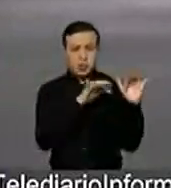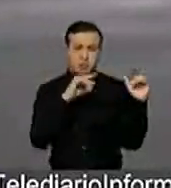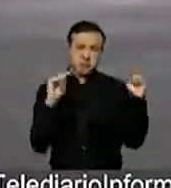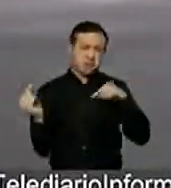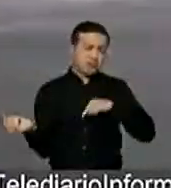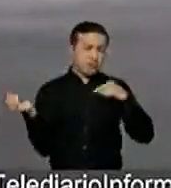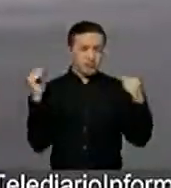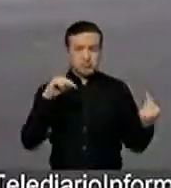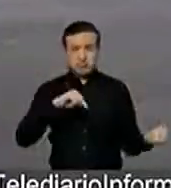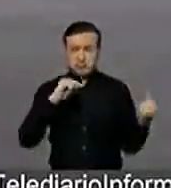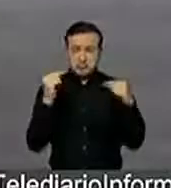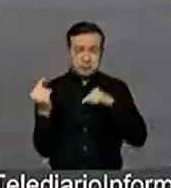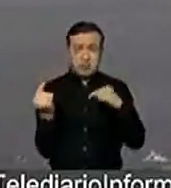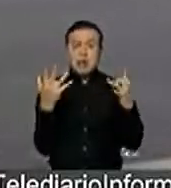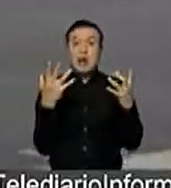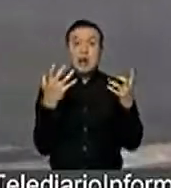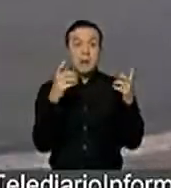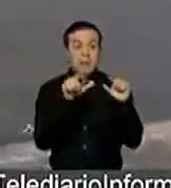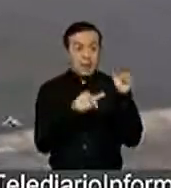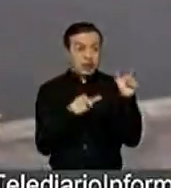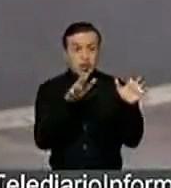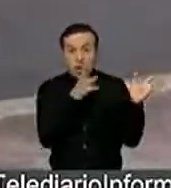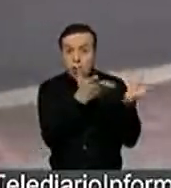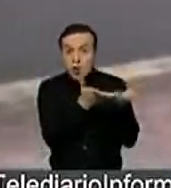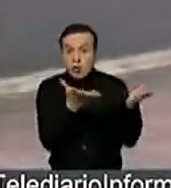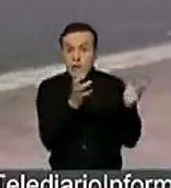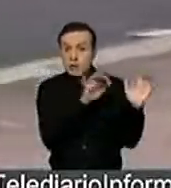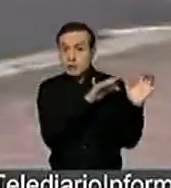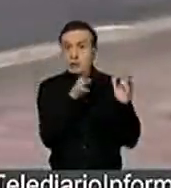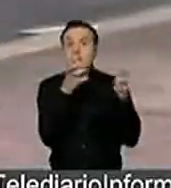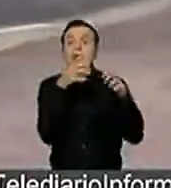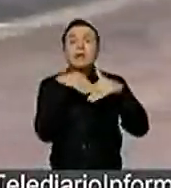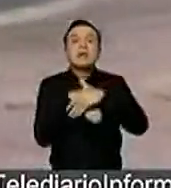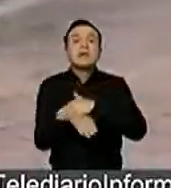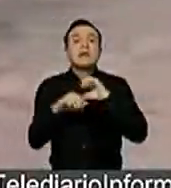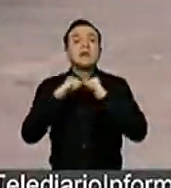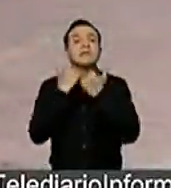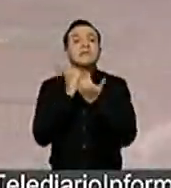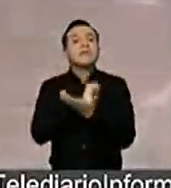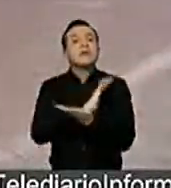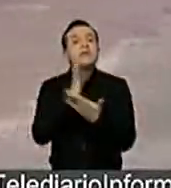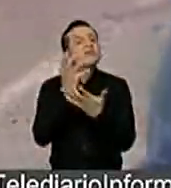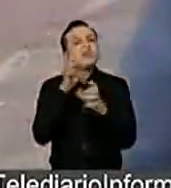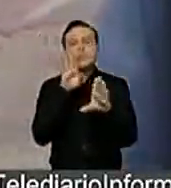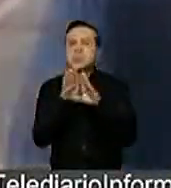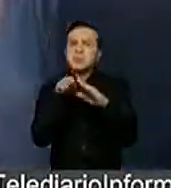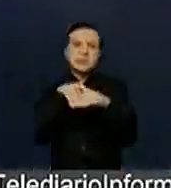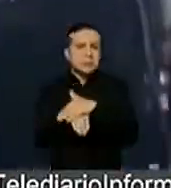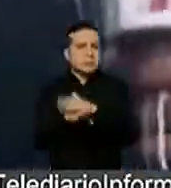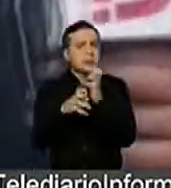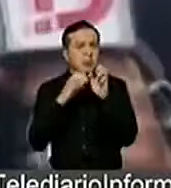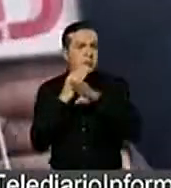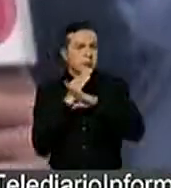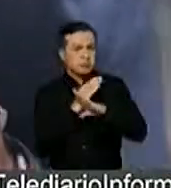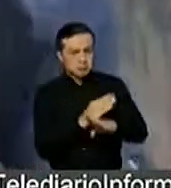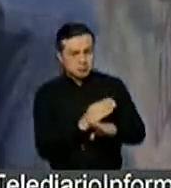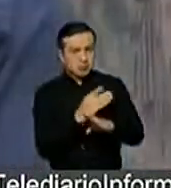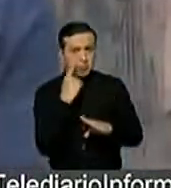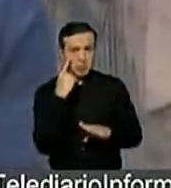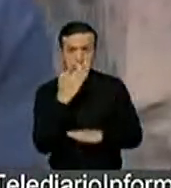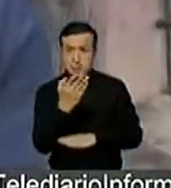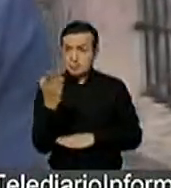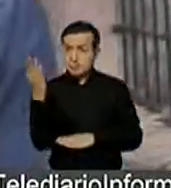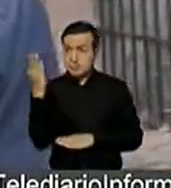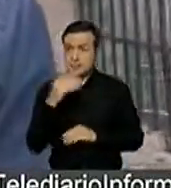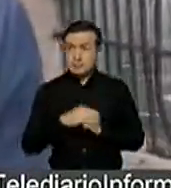manifestantes que pugnaban por ingresar hacia la Asamblea Nacional. Como podemos apreciar en este momento,